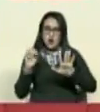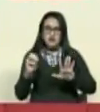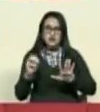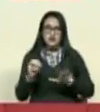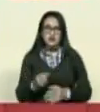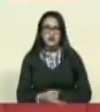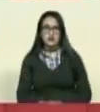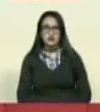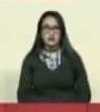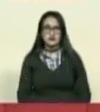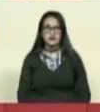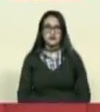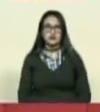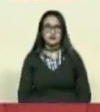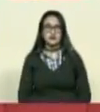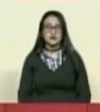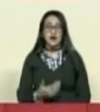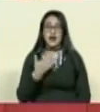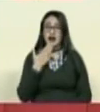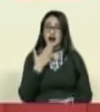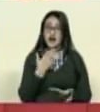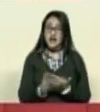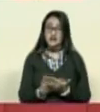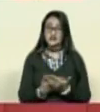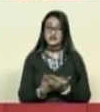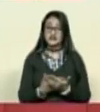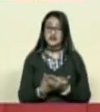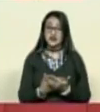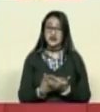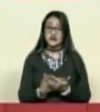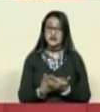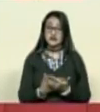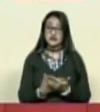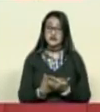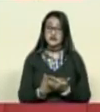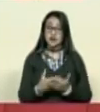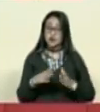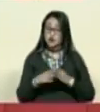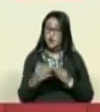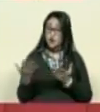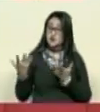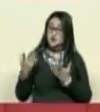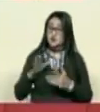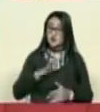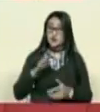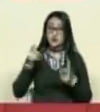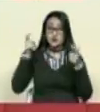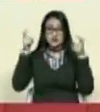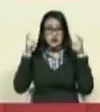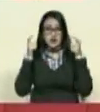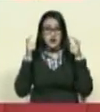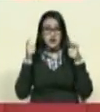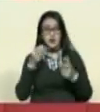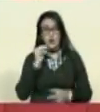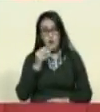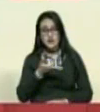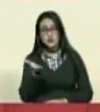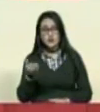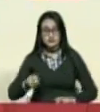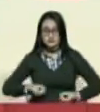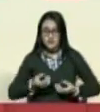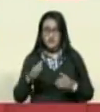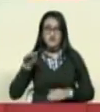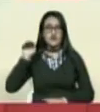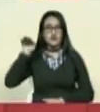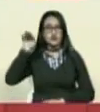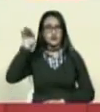garantizando, gracias al legado de nuestro comandante Hugo Chávez, a esta juventud le estamos garantizando su futuro,